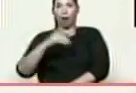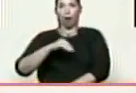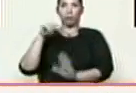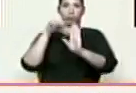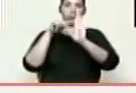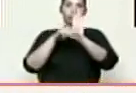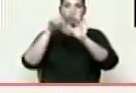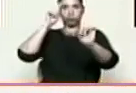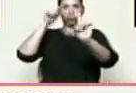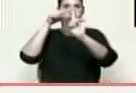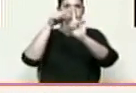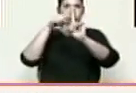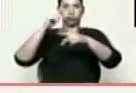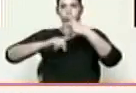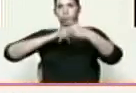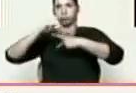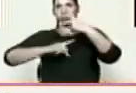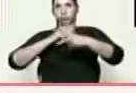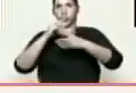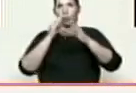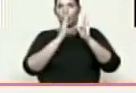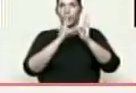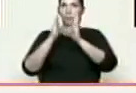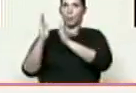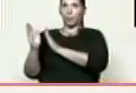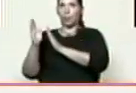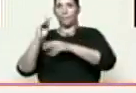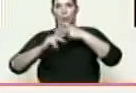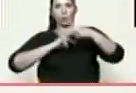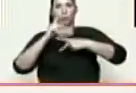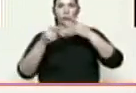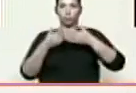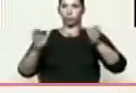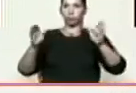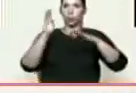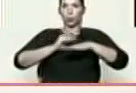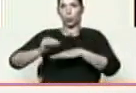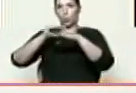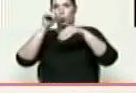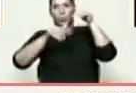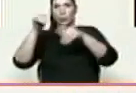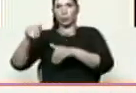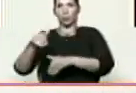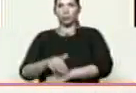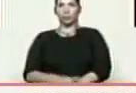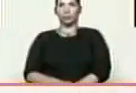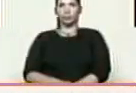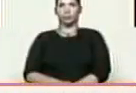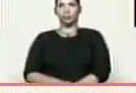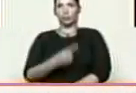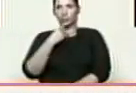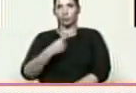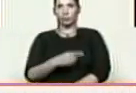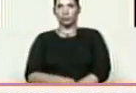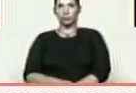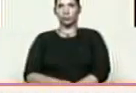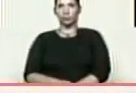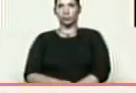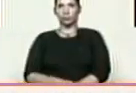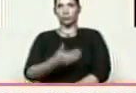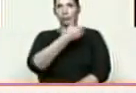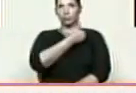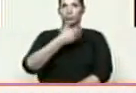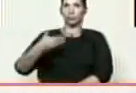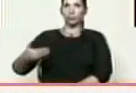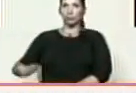objetivos programáticos establecidos en su proceso de activación, convocatoria, elección e instalación. Considerando que la Presidencia y la